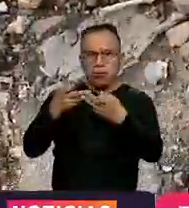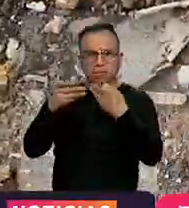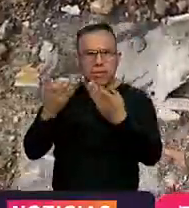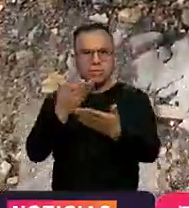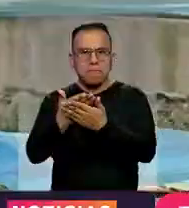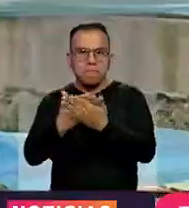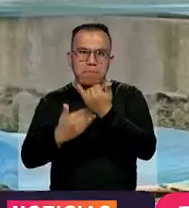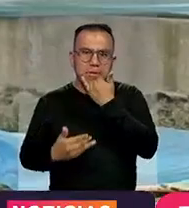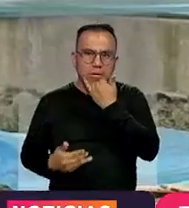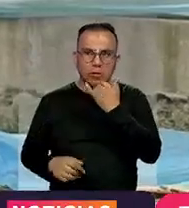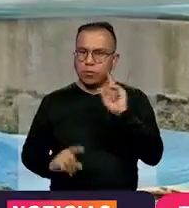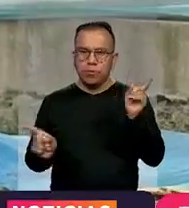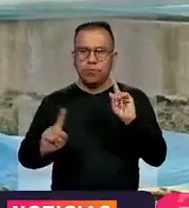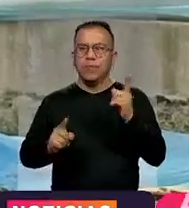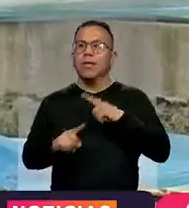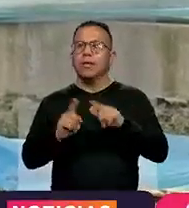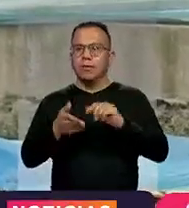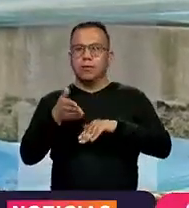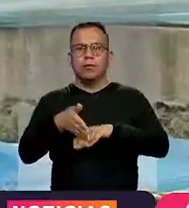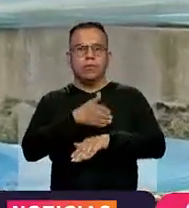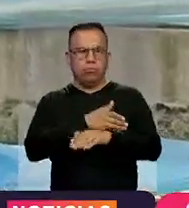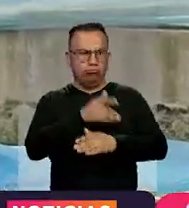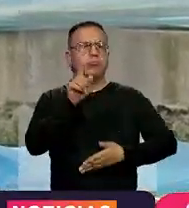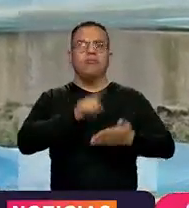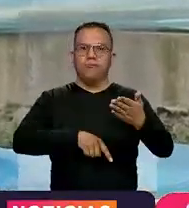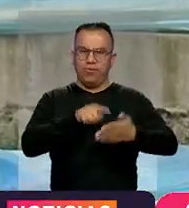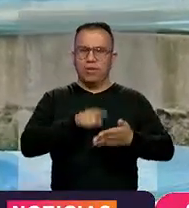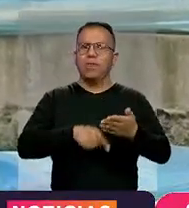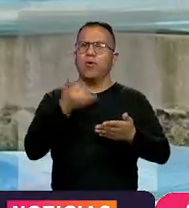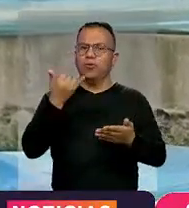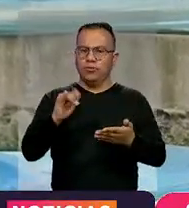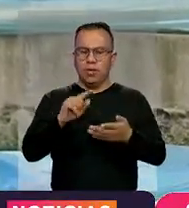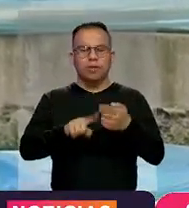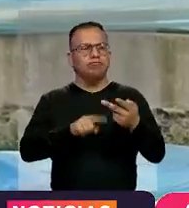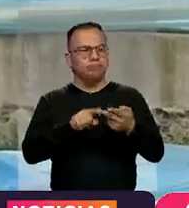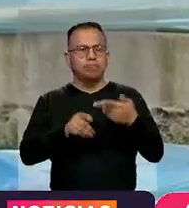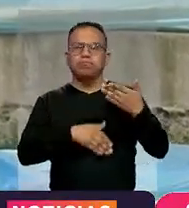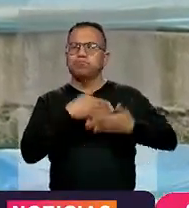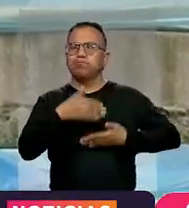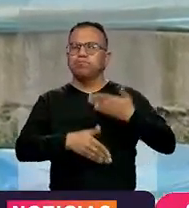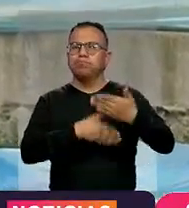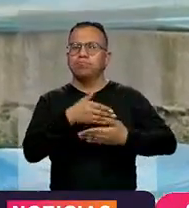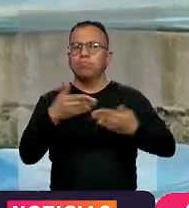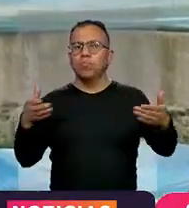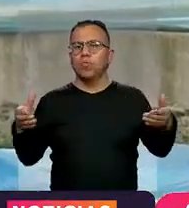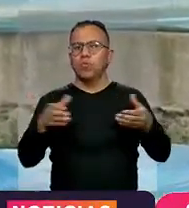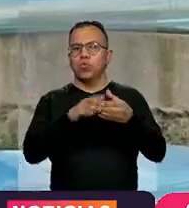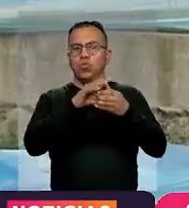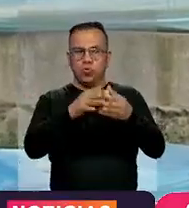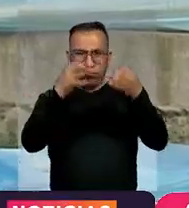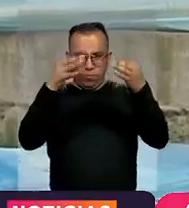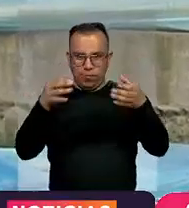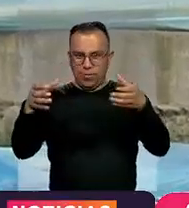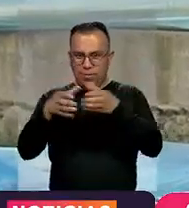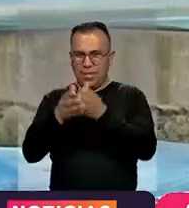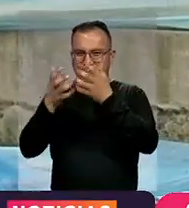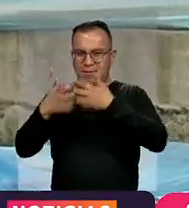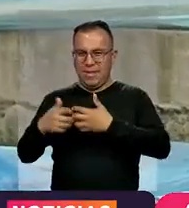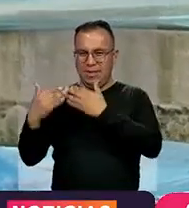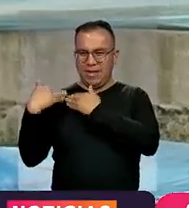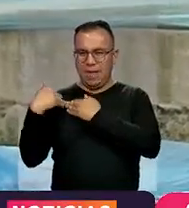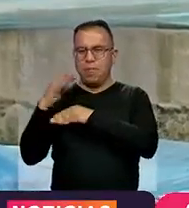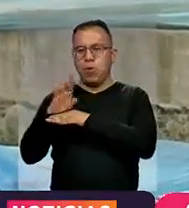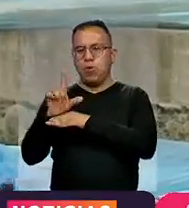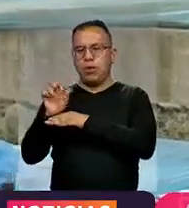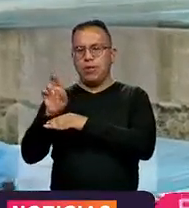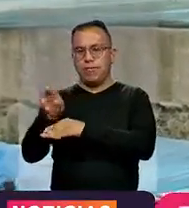la ciudadanía. Tengo entendido que ya se firmó y ya le dieron viabilidad al consorcio Bolívar para